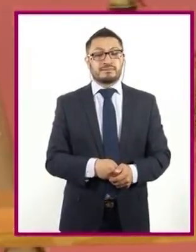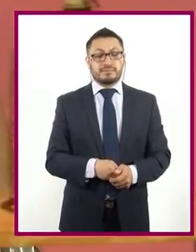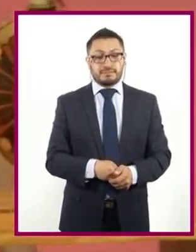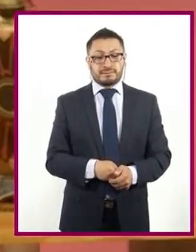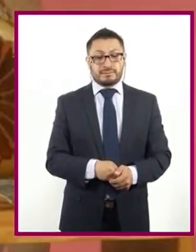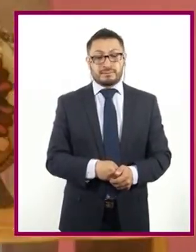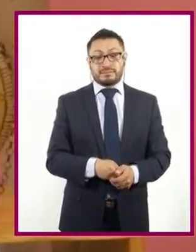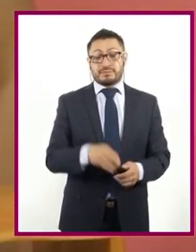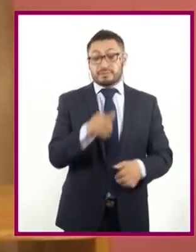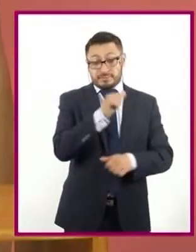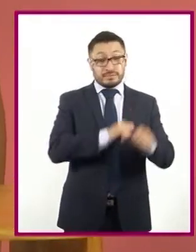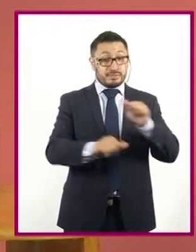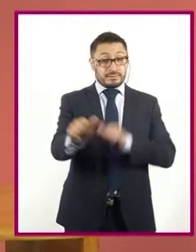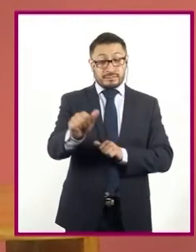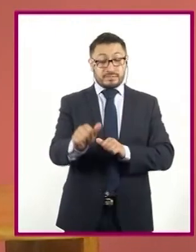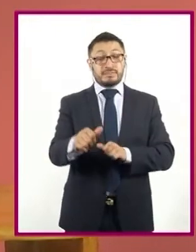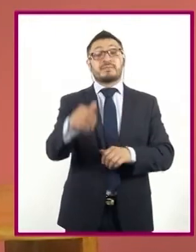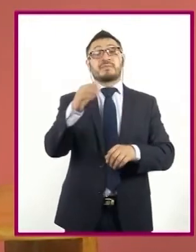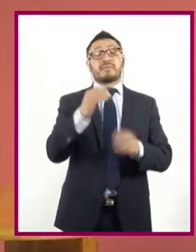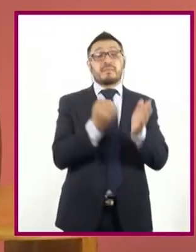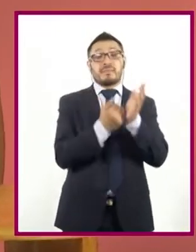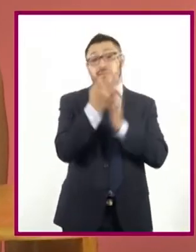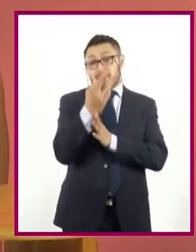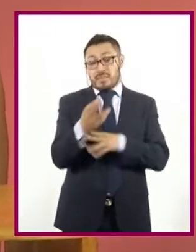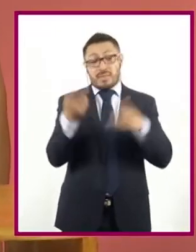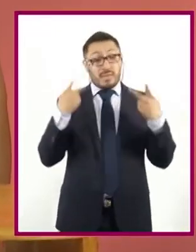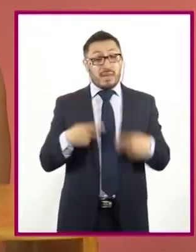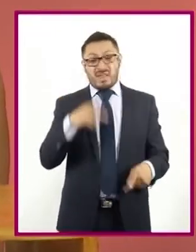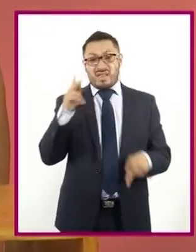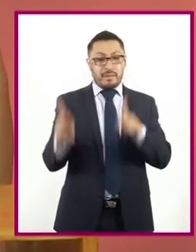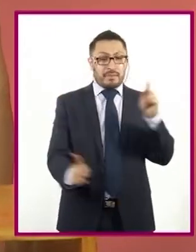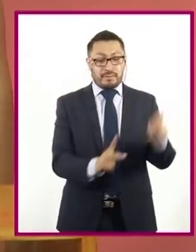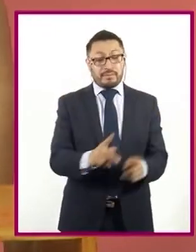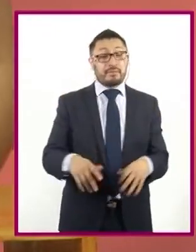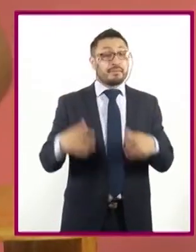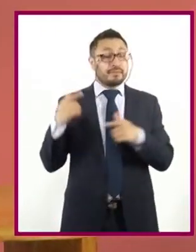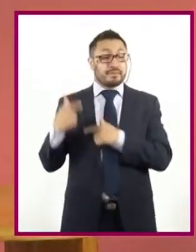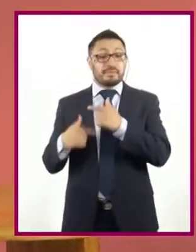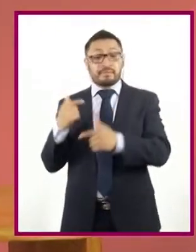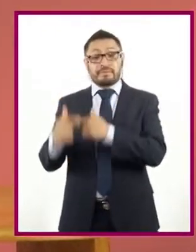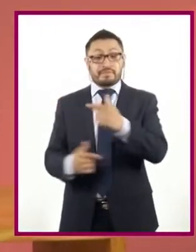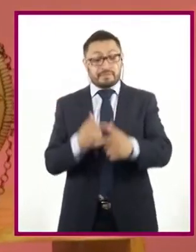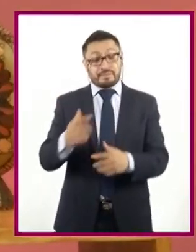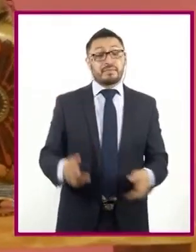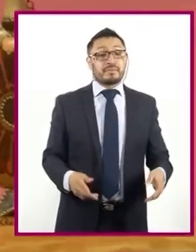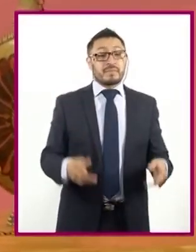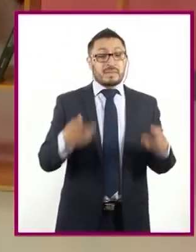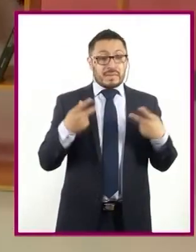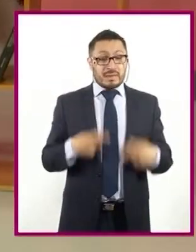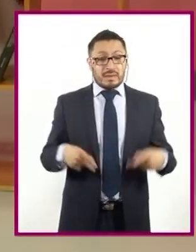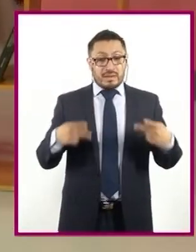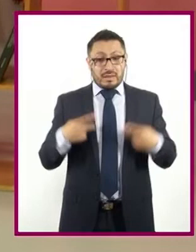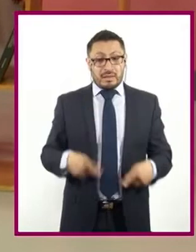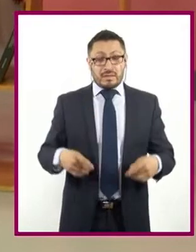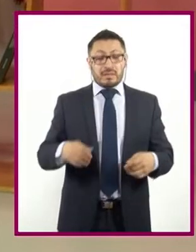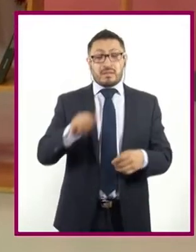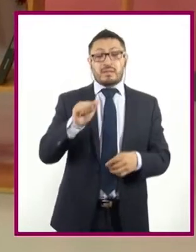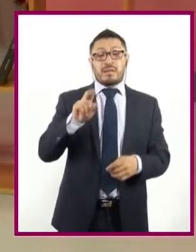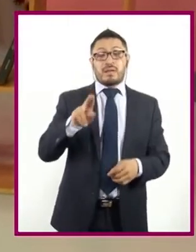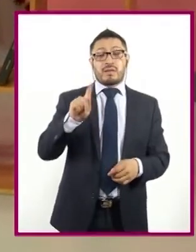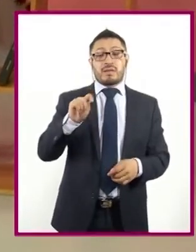Es mi turno. La mayoría de la población desciende de población